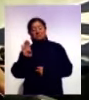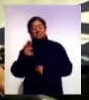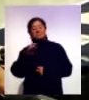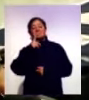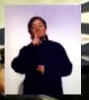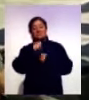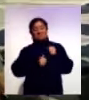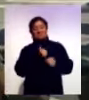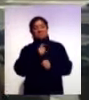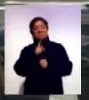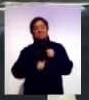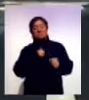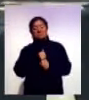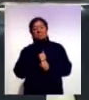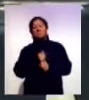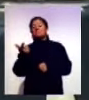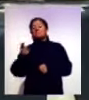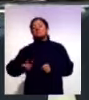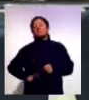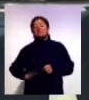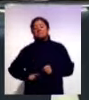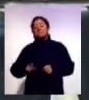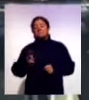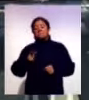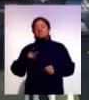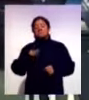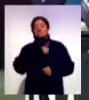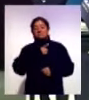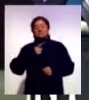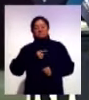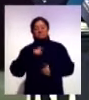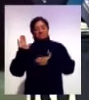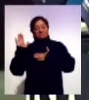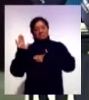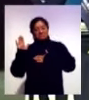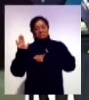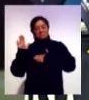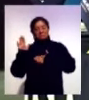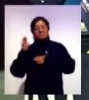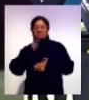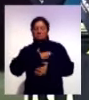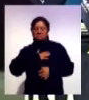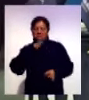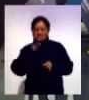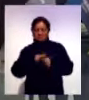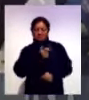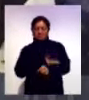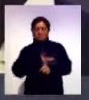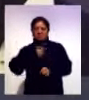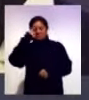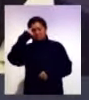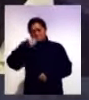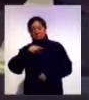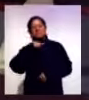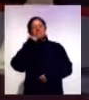cualquier nivel tienen el compromiso de cumplir con su parte para erradicar actos de corrupción. Ahora Noticias, Belén